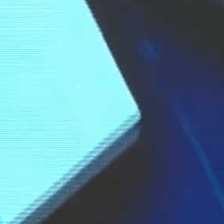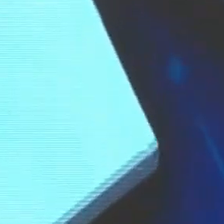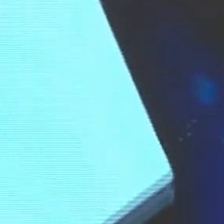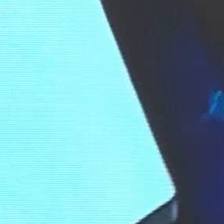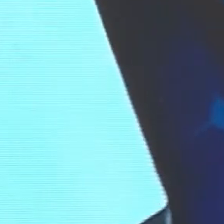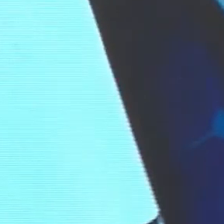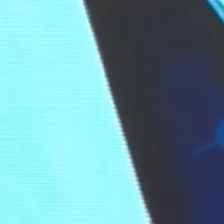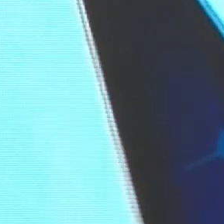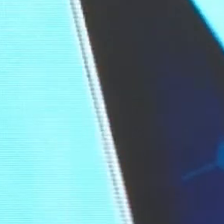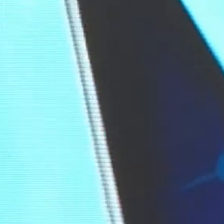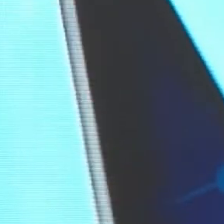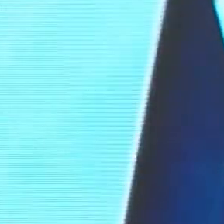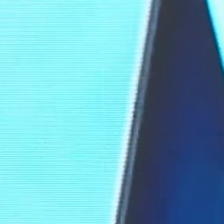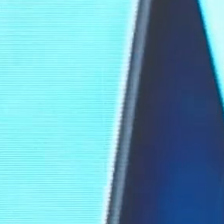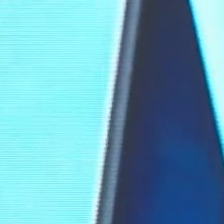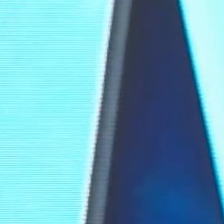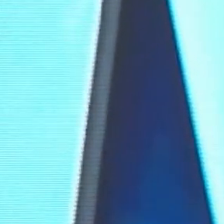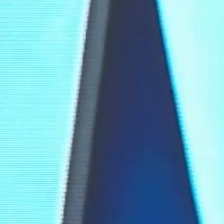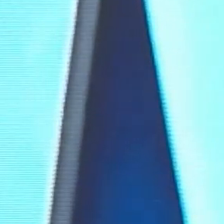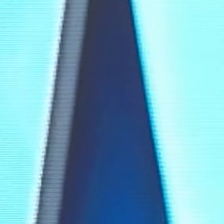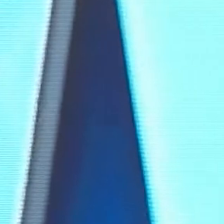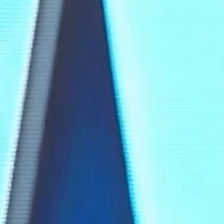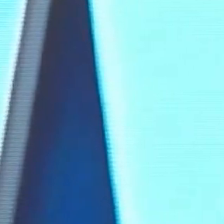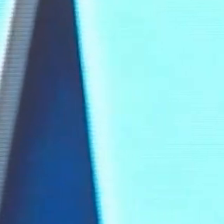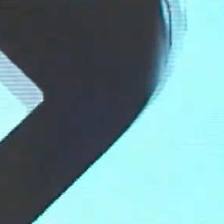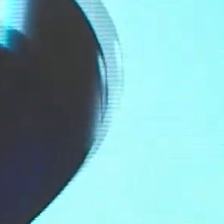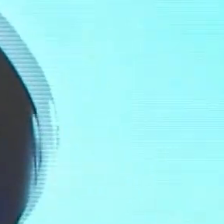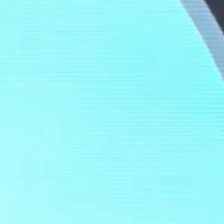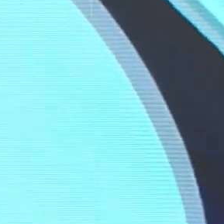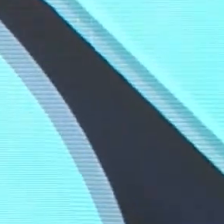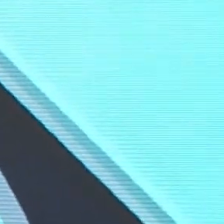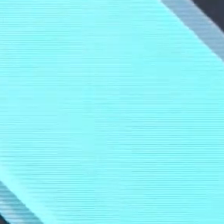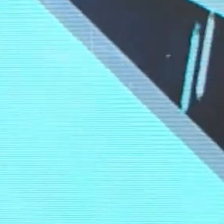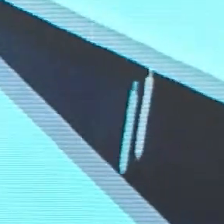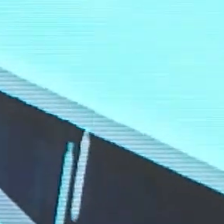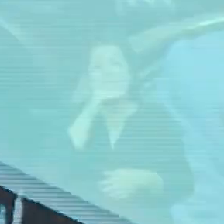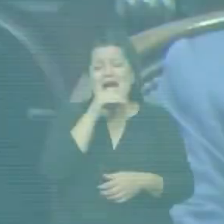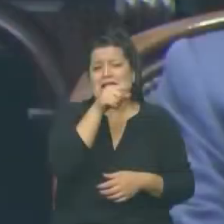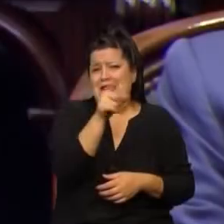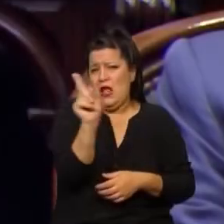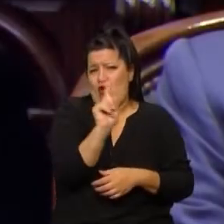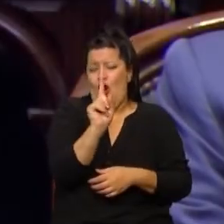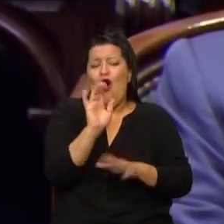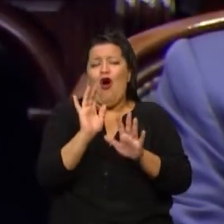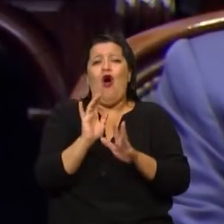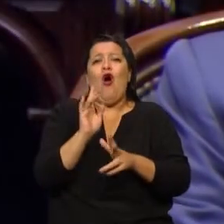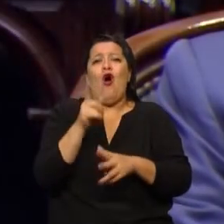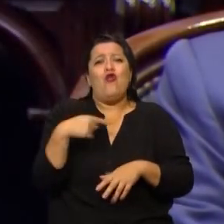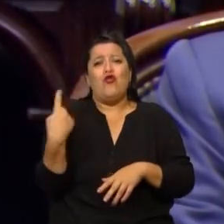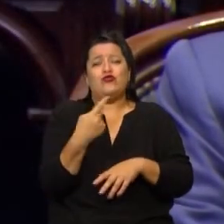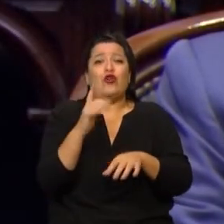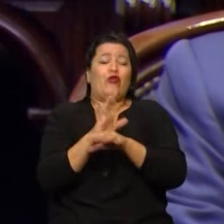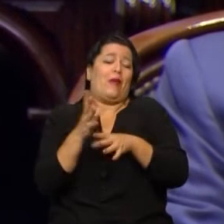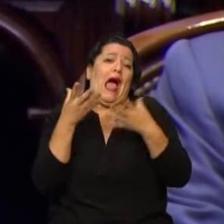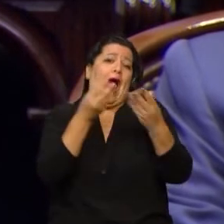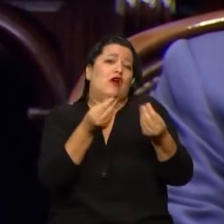no acompañaba este proyecto, nuestro país estaba destinado al default. Nosotros no somos una rueda de auxilio del